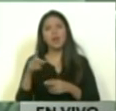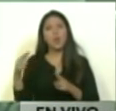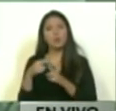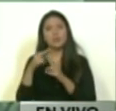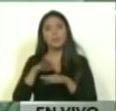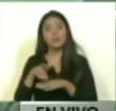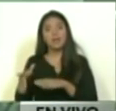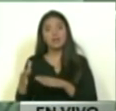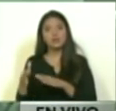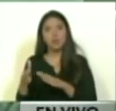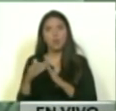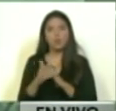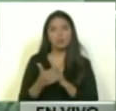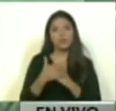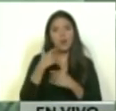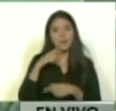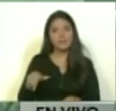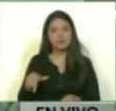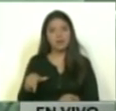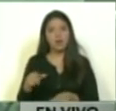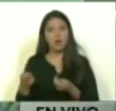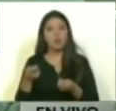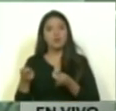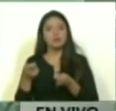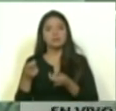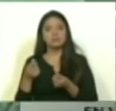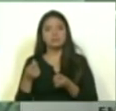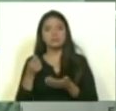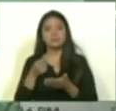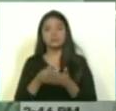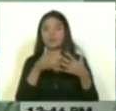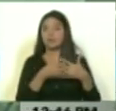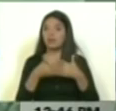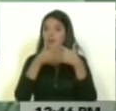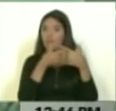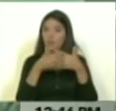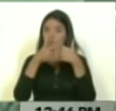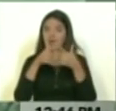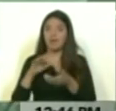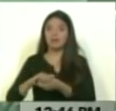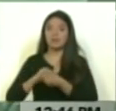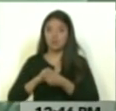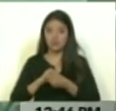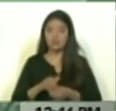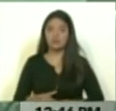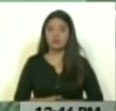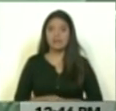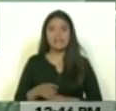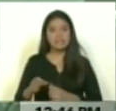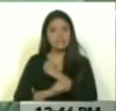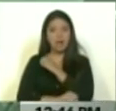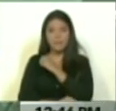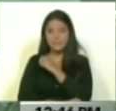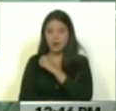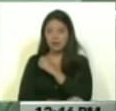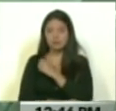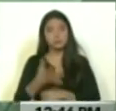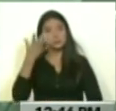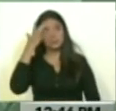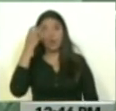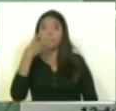ocultaron pérdidas del regulador financiero de Estados Unidos y el Reino Unido, y hicieron trampas para aparecer con buena